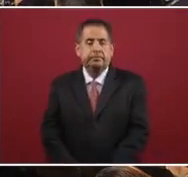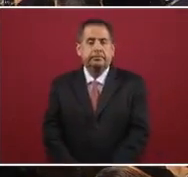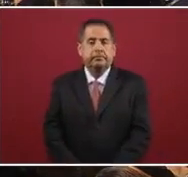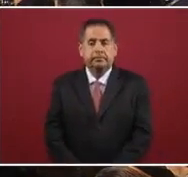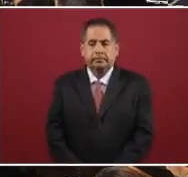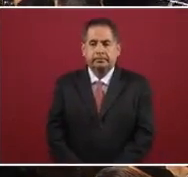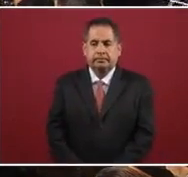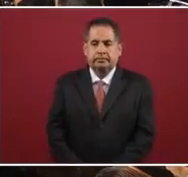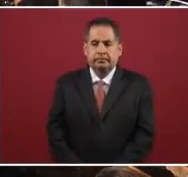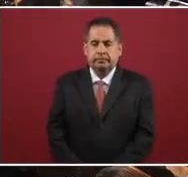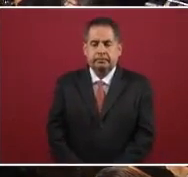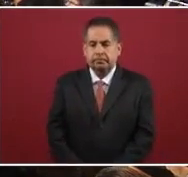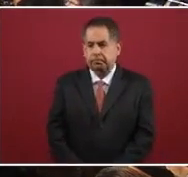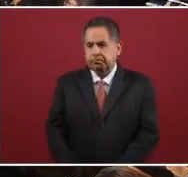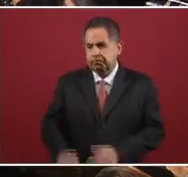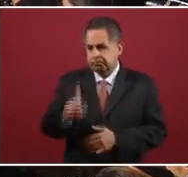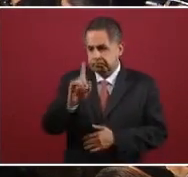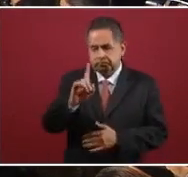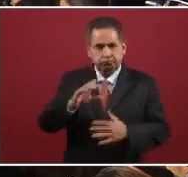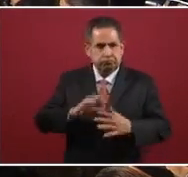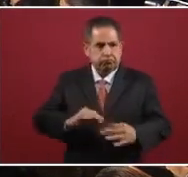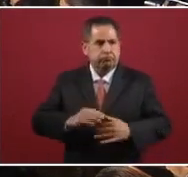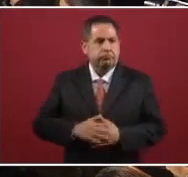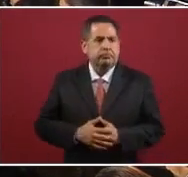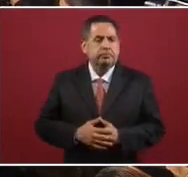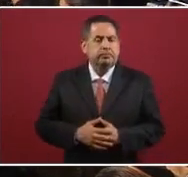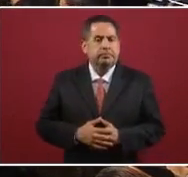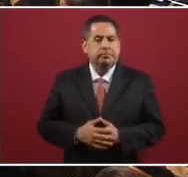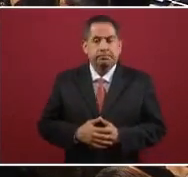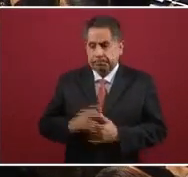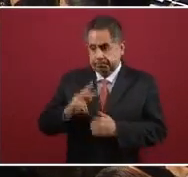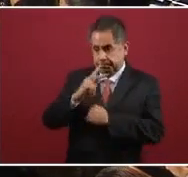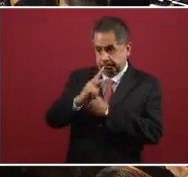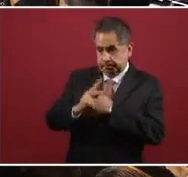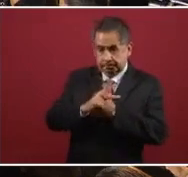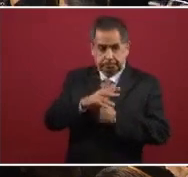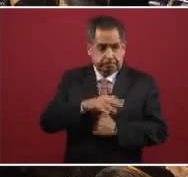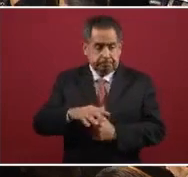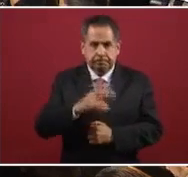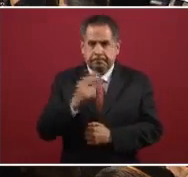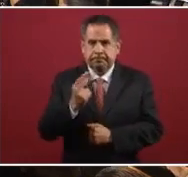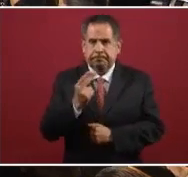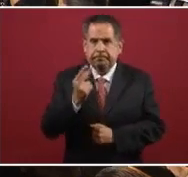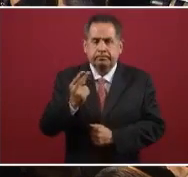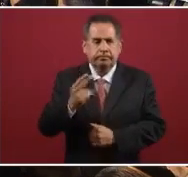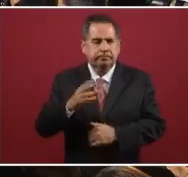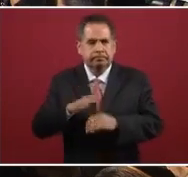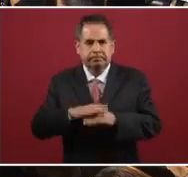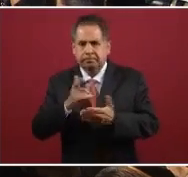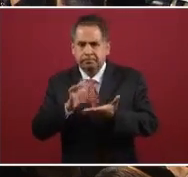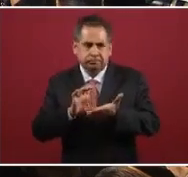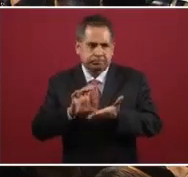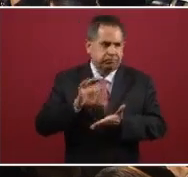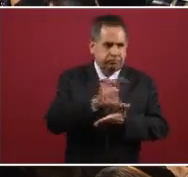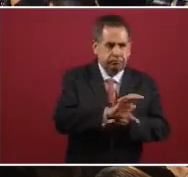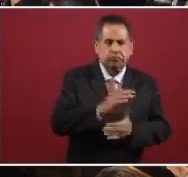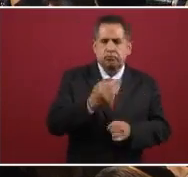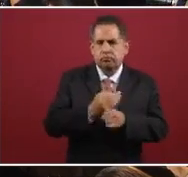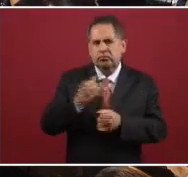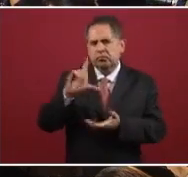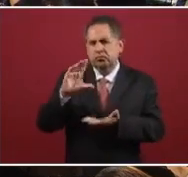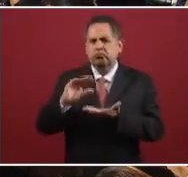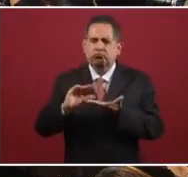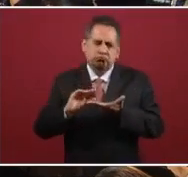Sí. Primero, efectivamente, nuestro país necesita más inversión. Nuestro país tiene niveles de inversión relativamente bajos